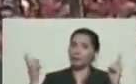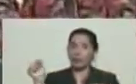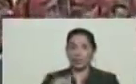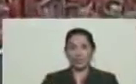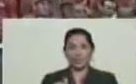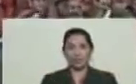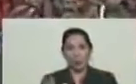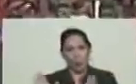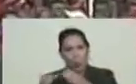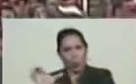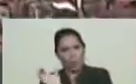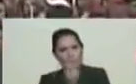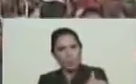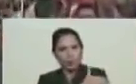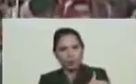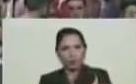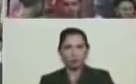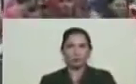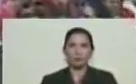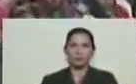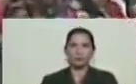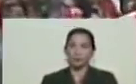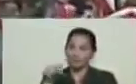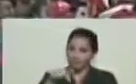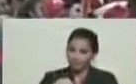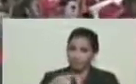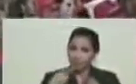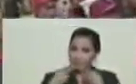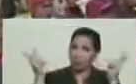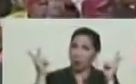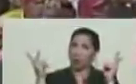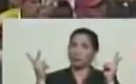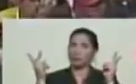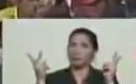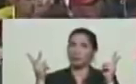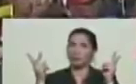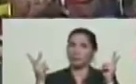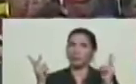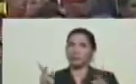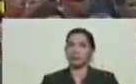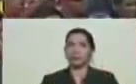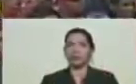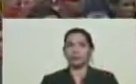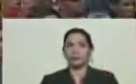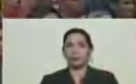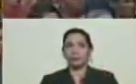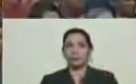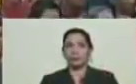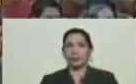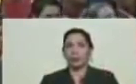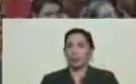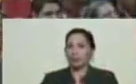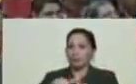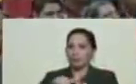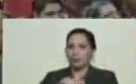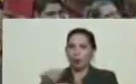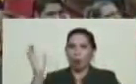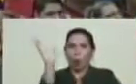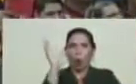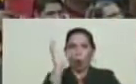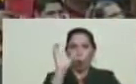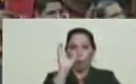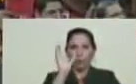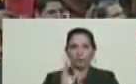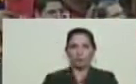derecha fascista. Tenemos que enviarle un mensaje desde aquí al eje Miami-Bogotá, un eje